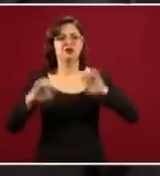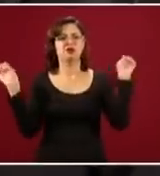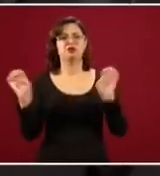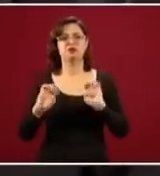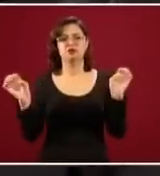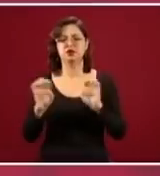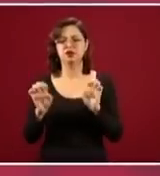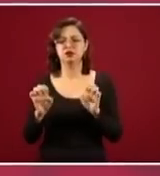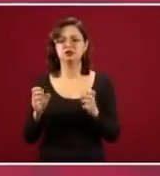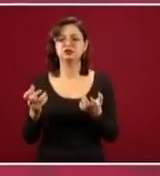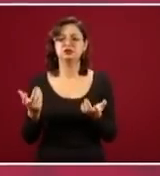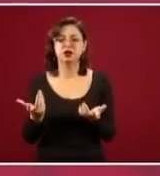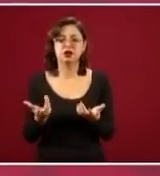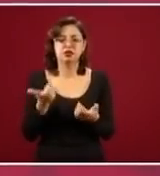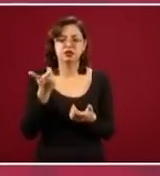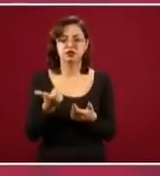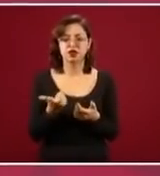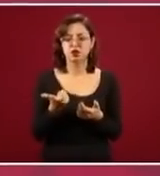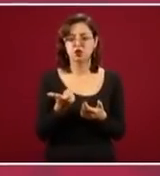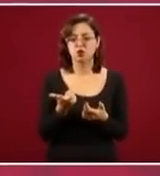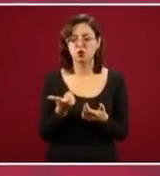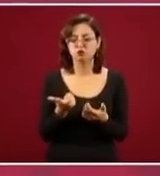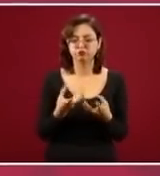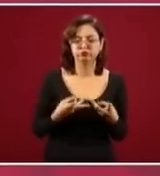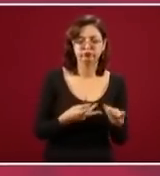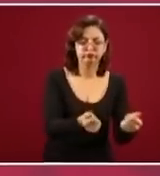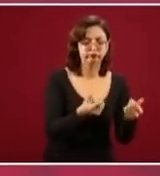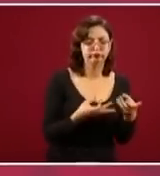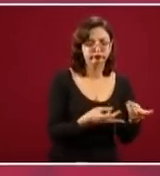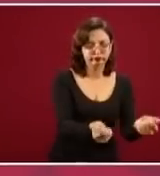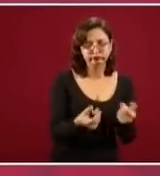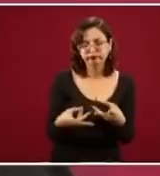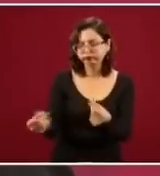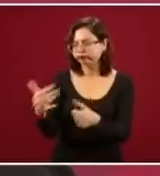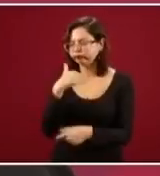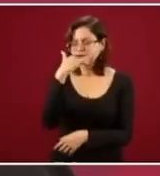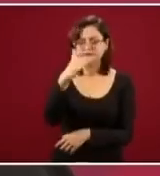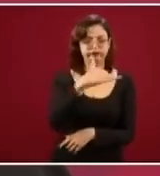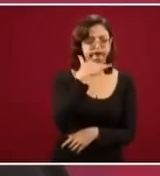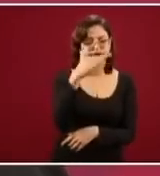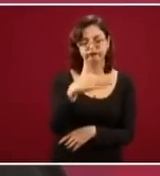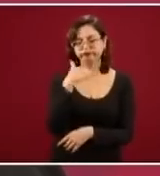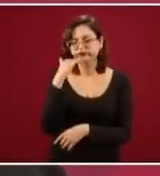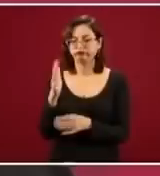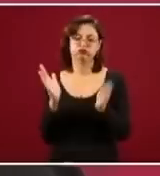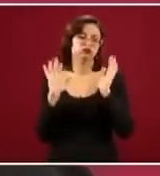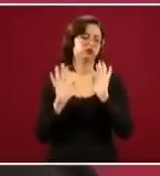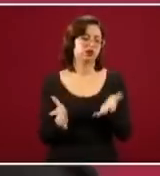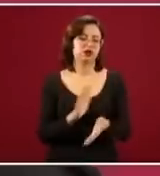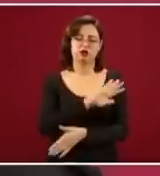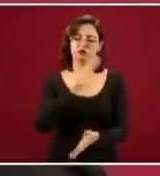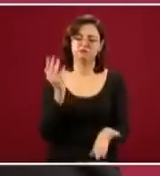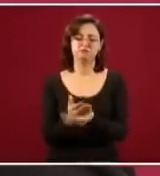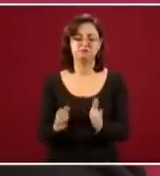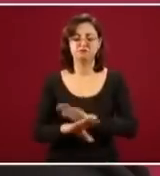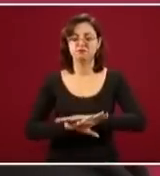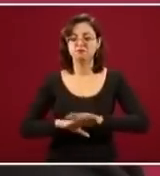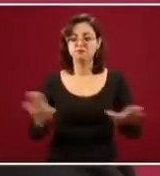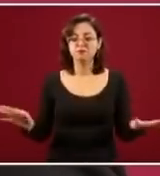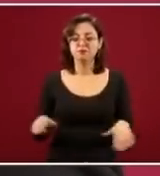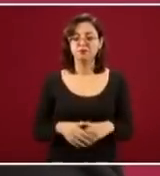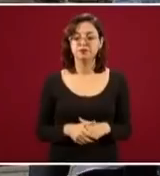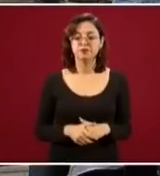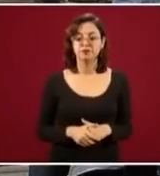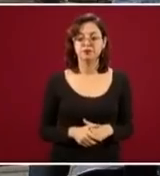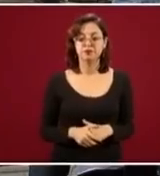la salida de recursos y la corrupción. Ya eso ya se terminó. La vez pasada aquí se